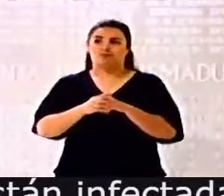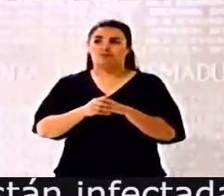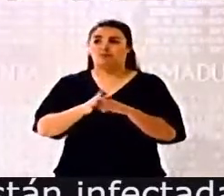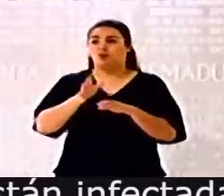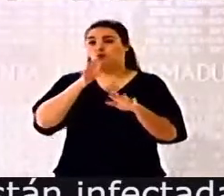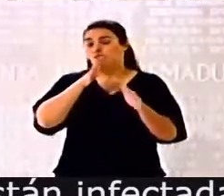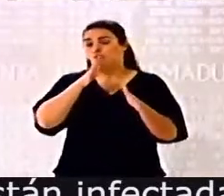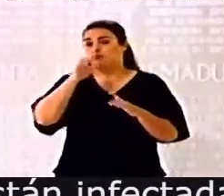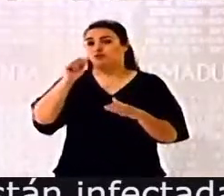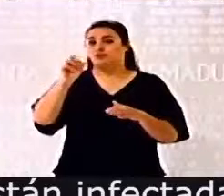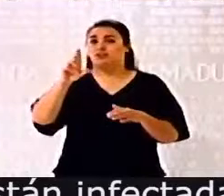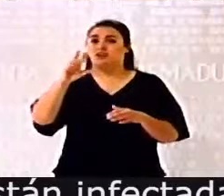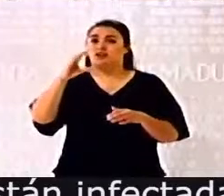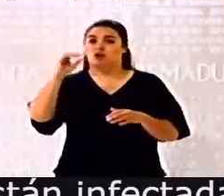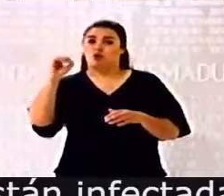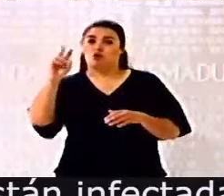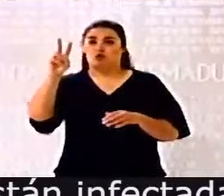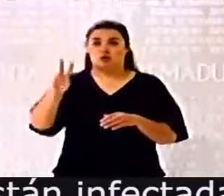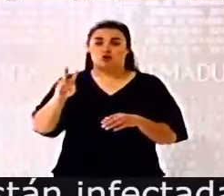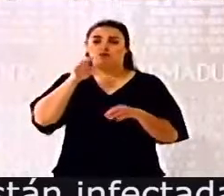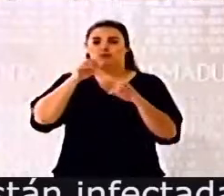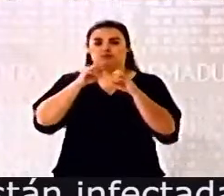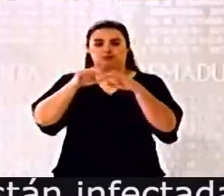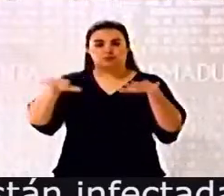el SARS-CoV-2, por la pandemia del